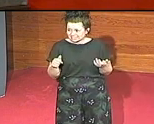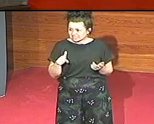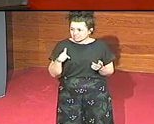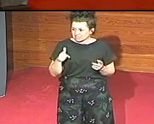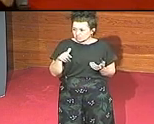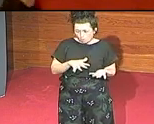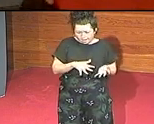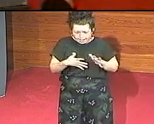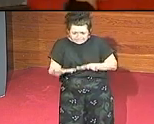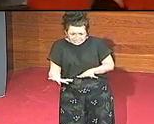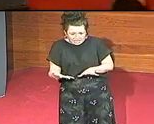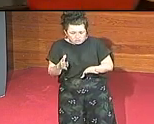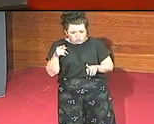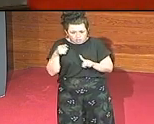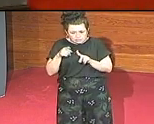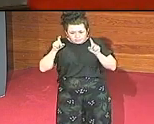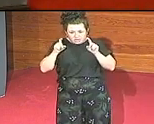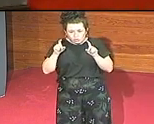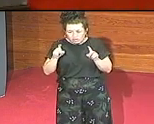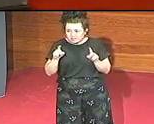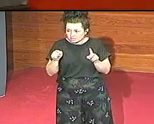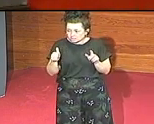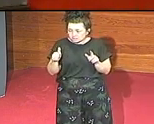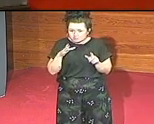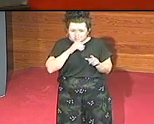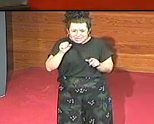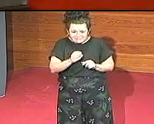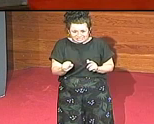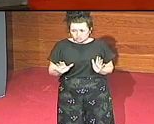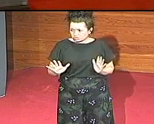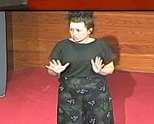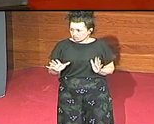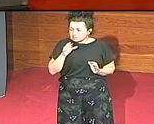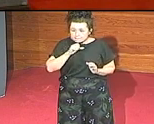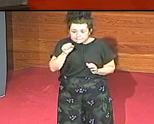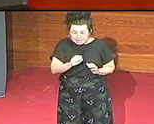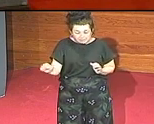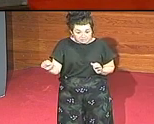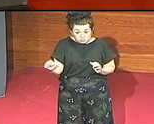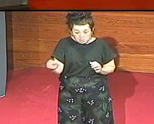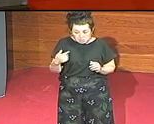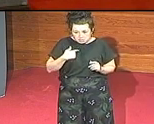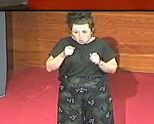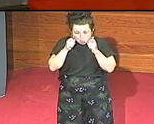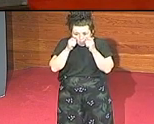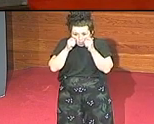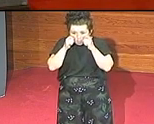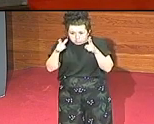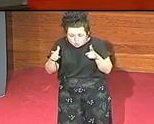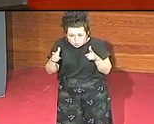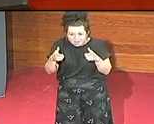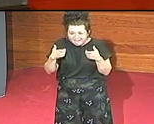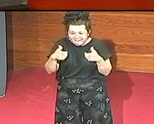educación sedes o sea que porque es fabuloso vamos me acaba de descubrir un área en el que cuando me jubile quiero